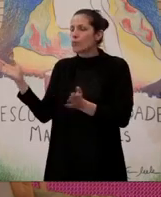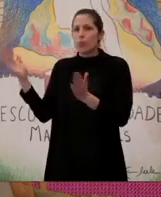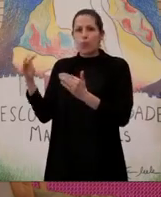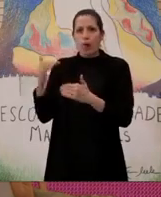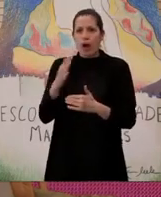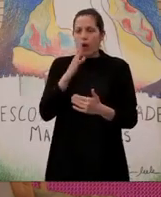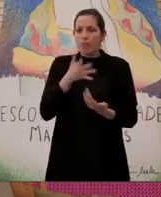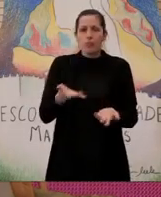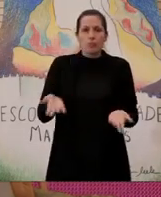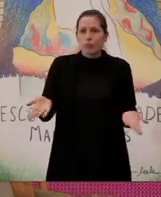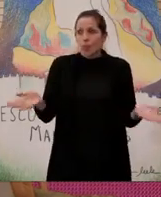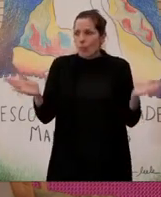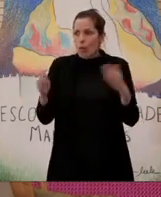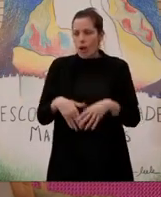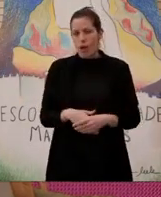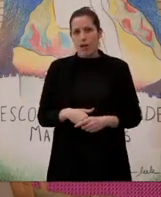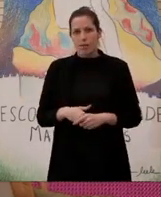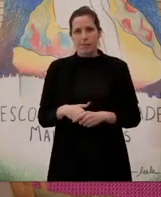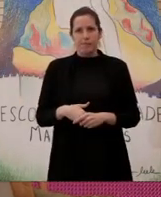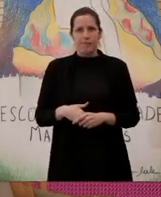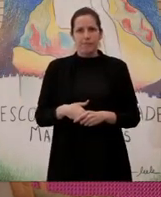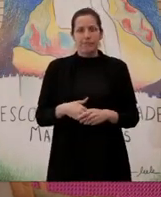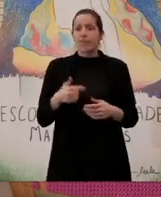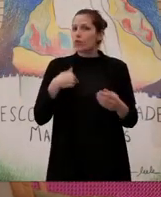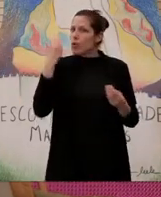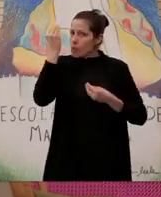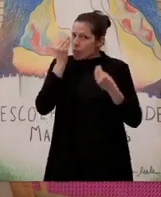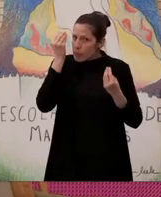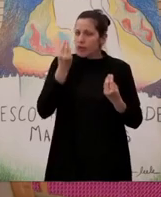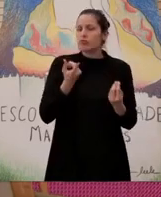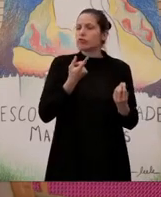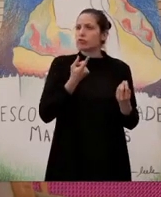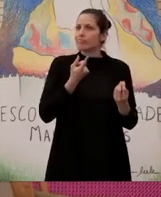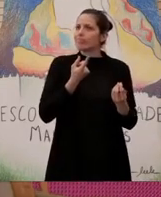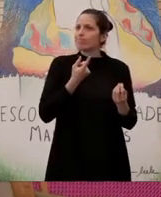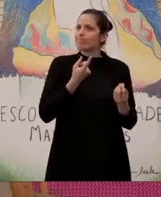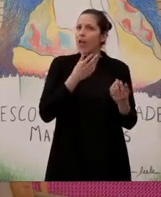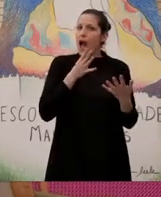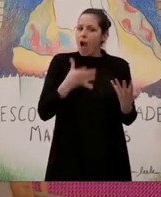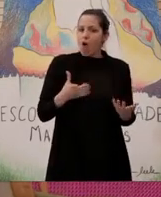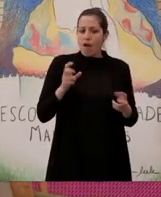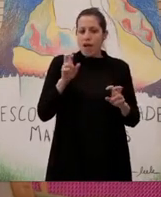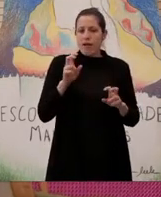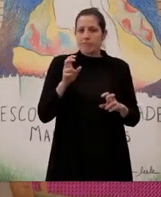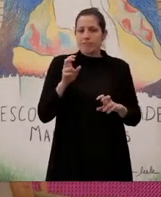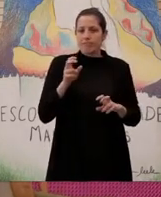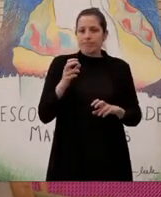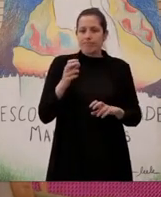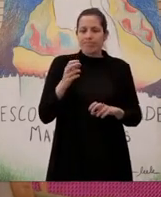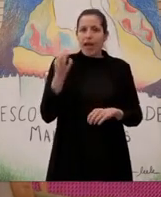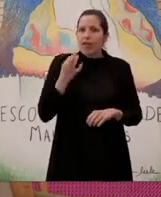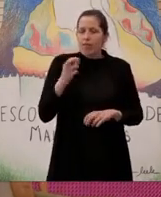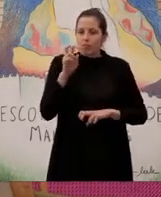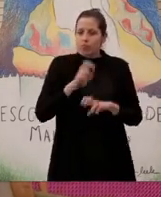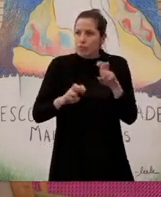que trabaje y que pueda Pues yo creo que un momento de entender que hay unas problemáticas unas demandas unas necesidades